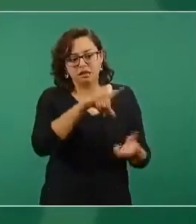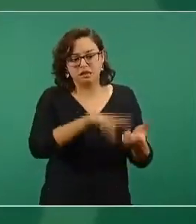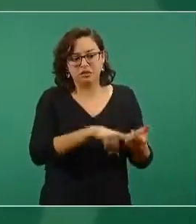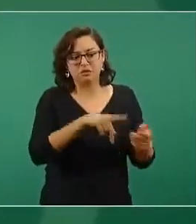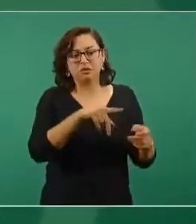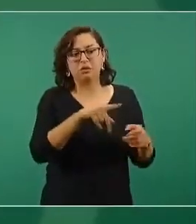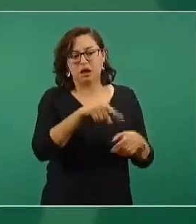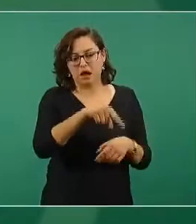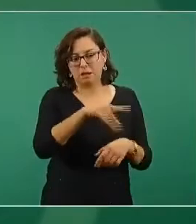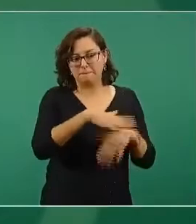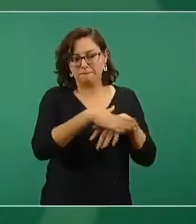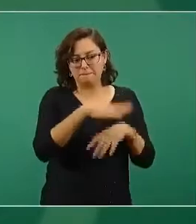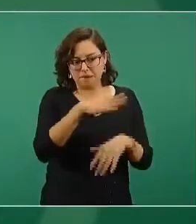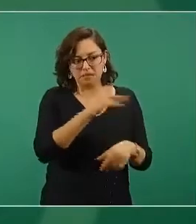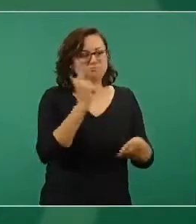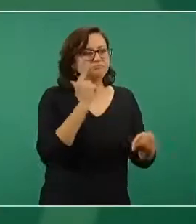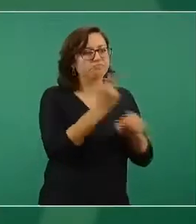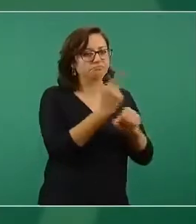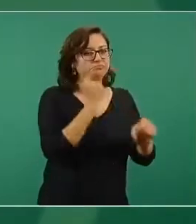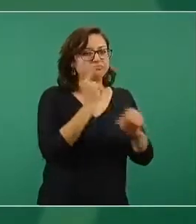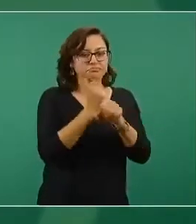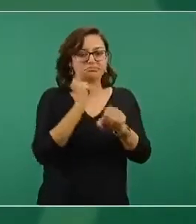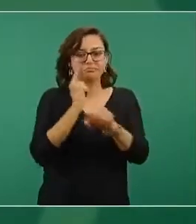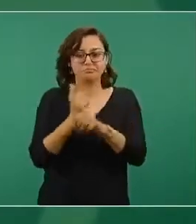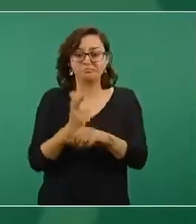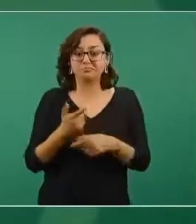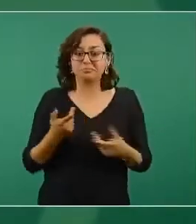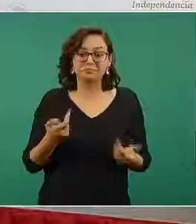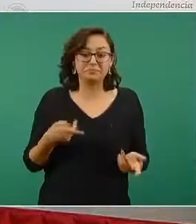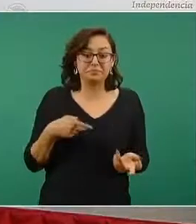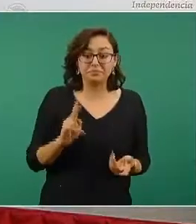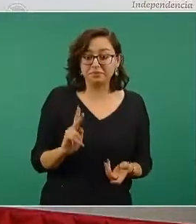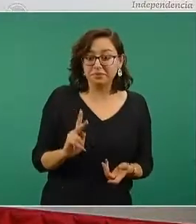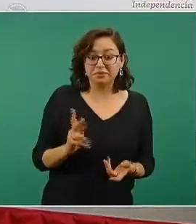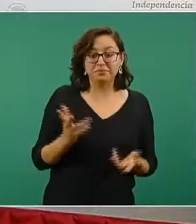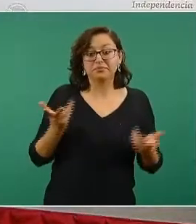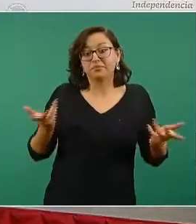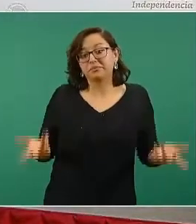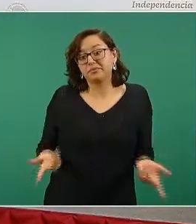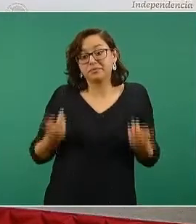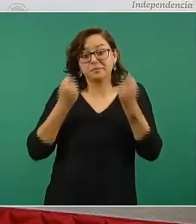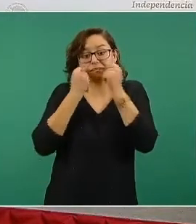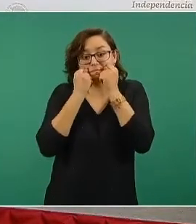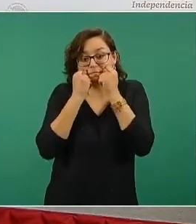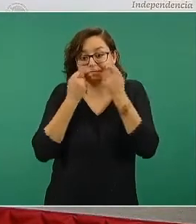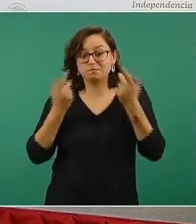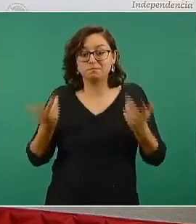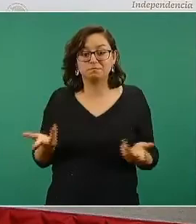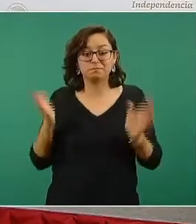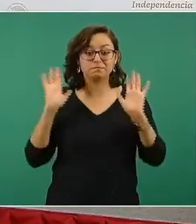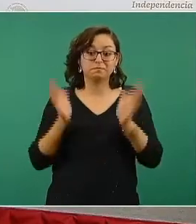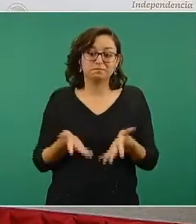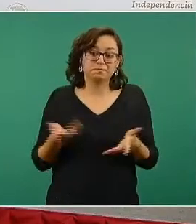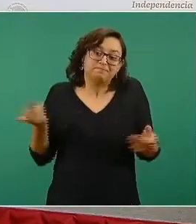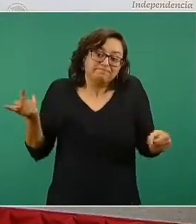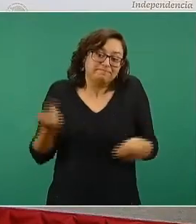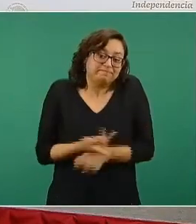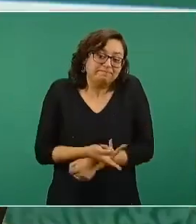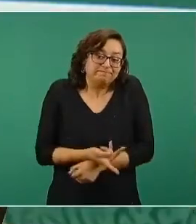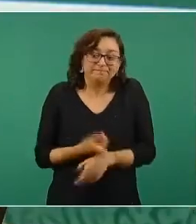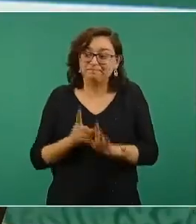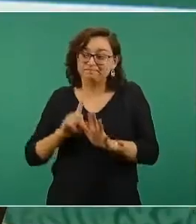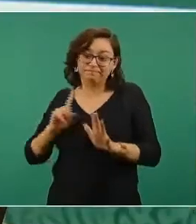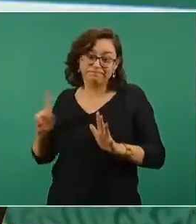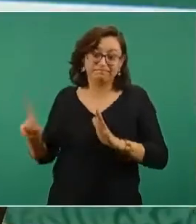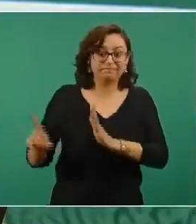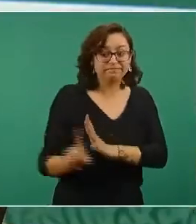esto tampoco se tiene que completar el esquema, ¿no? Si pasó, pues pasó y están programados para las segundas dosis, y